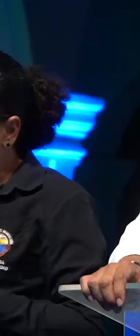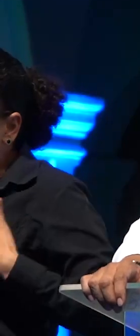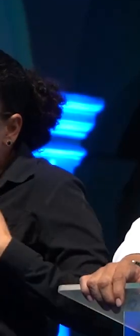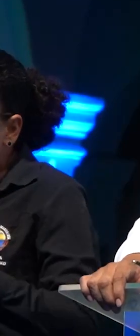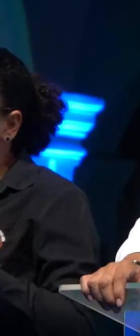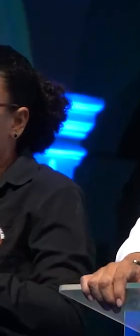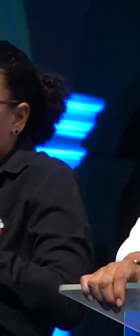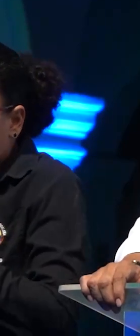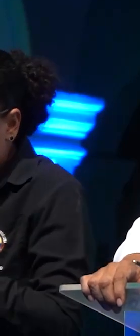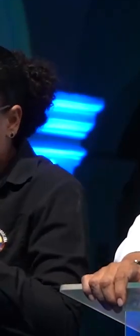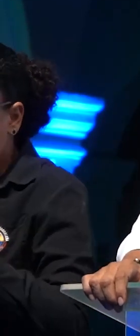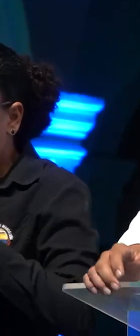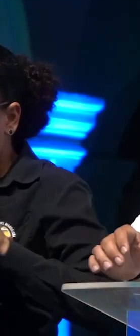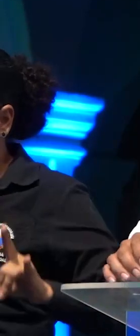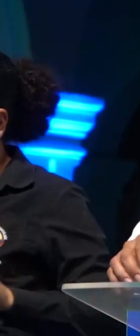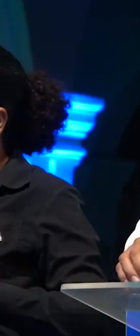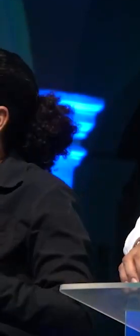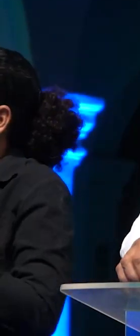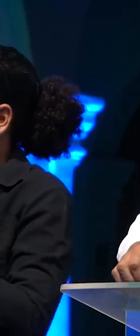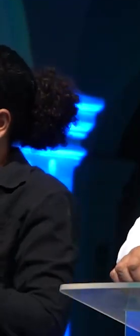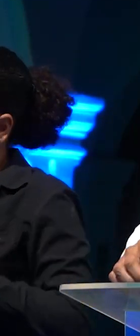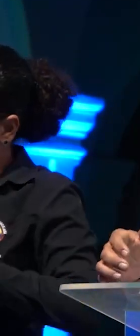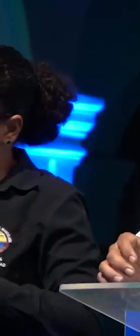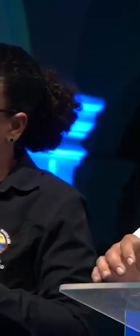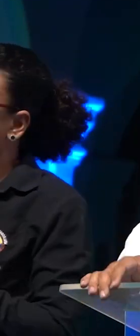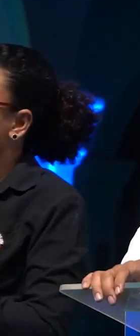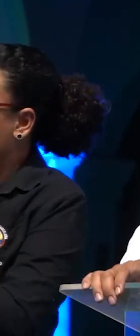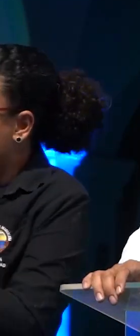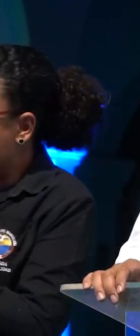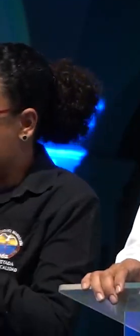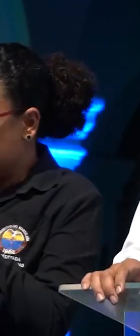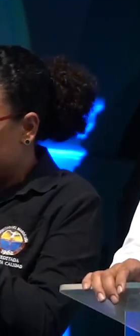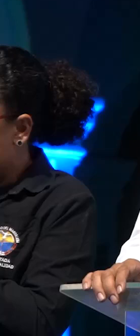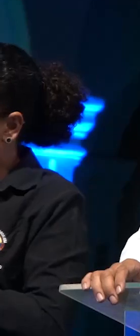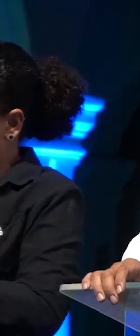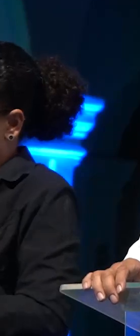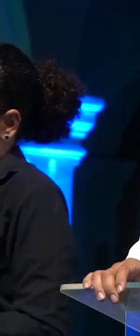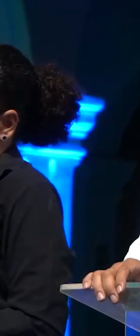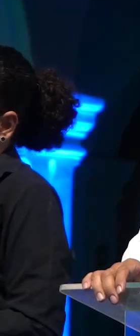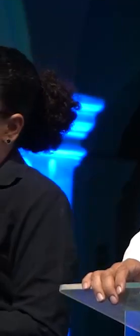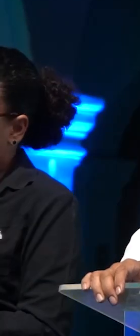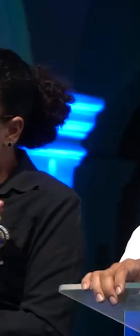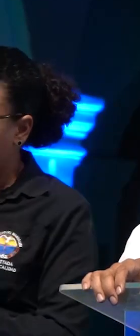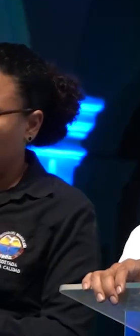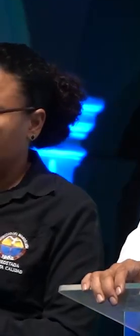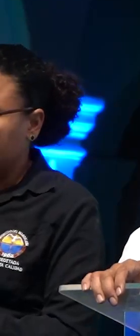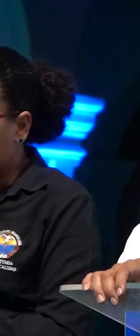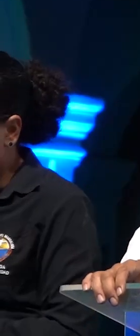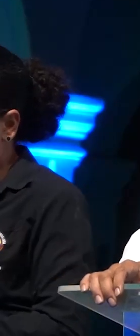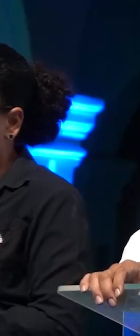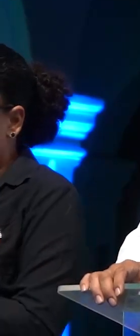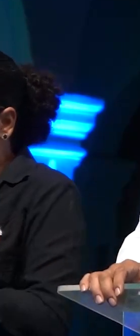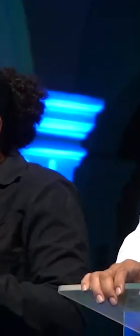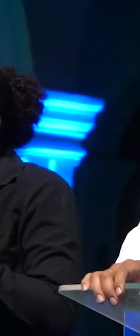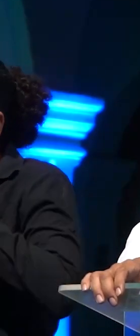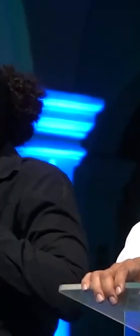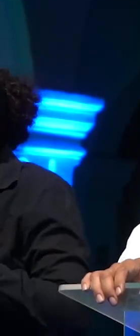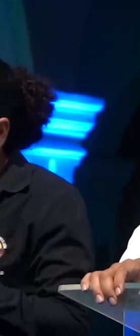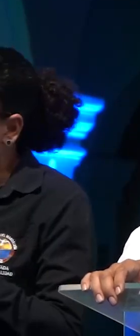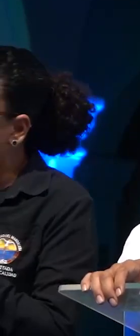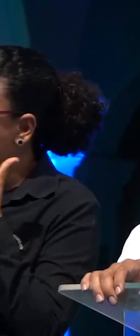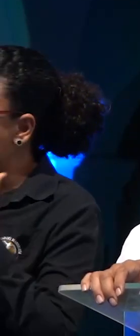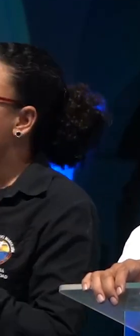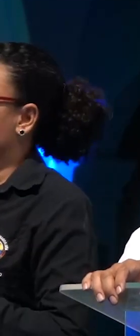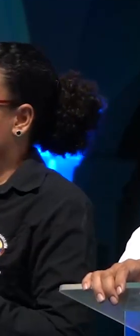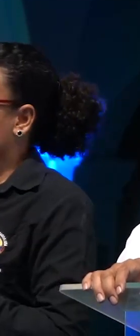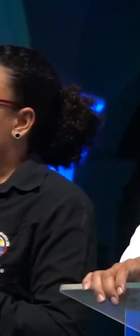implica tener una cultura de, y el día que terminaron la visita de los pares, las señoras de servicios generales del aseo nos preguntaron, rector, ¿cómo no fue? Y el gringo